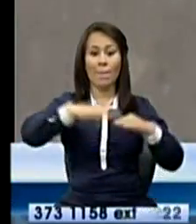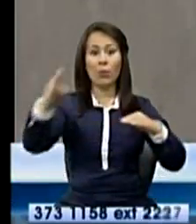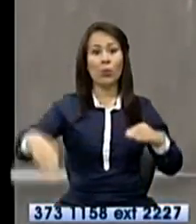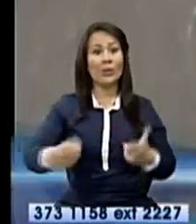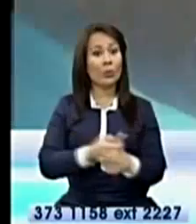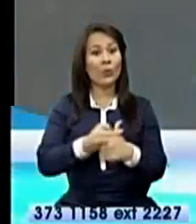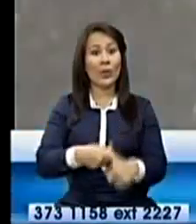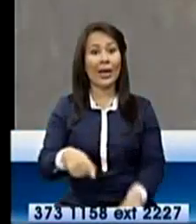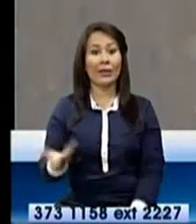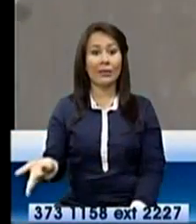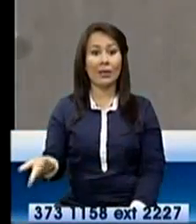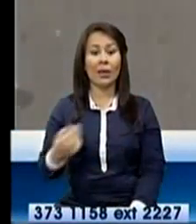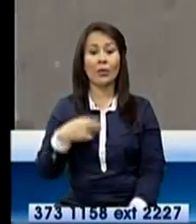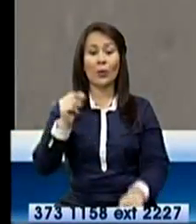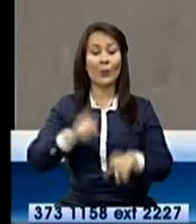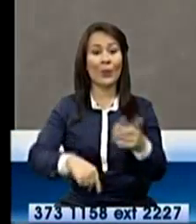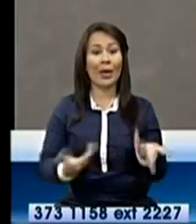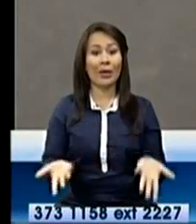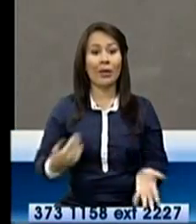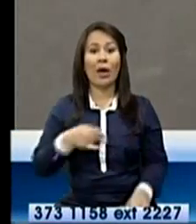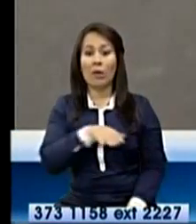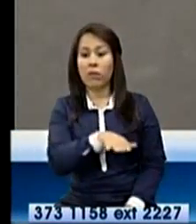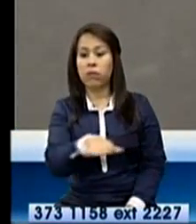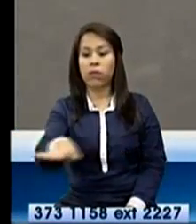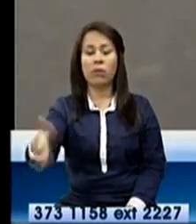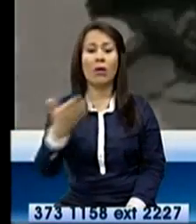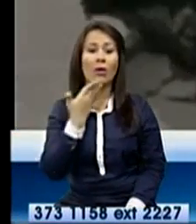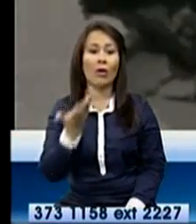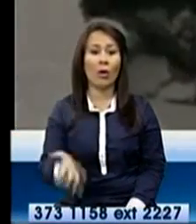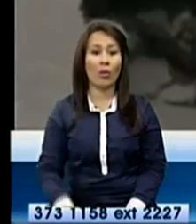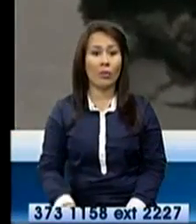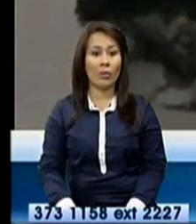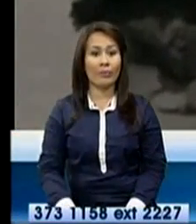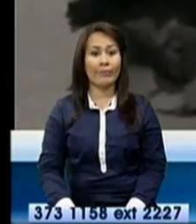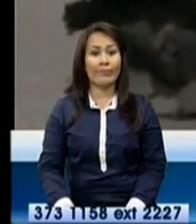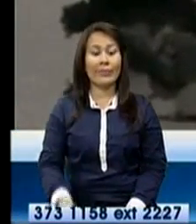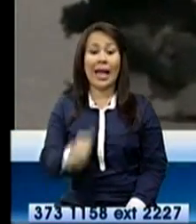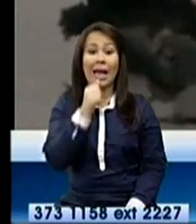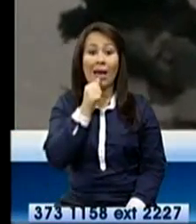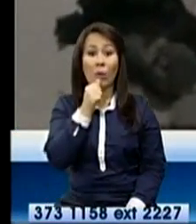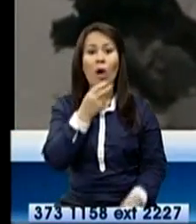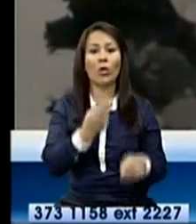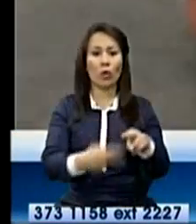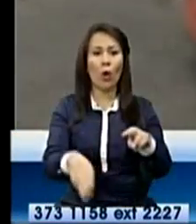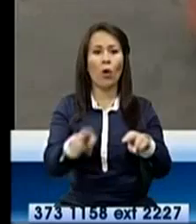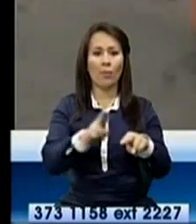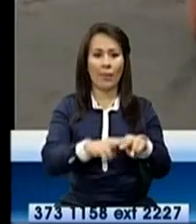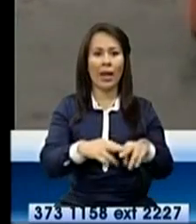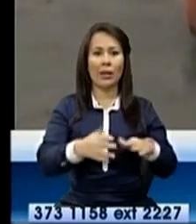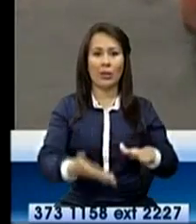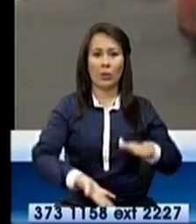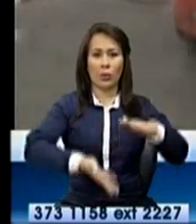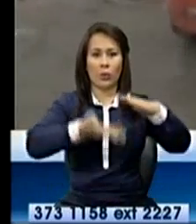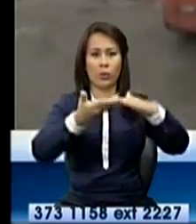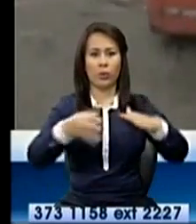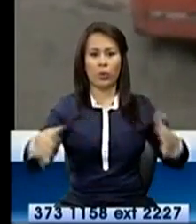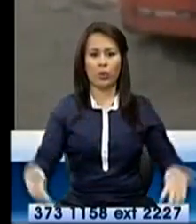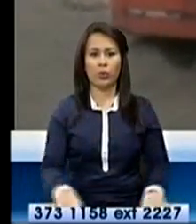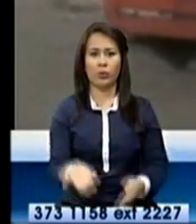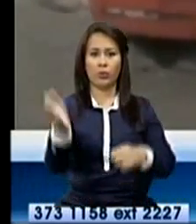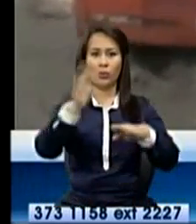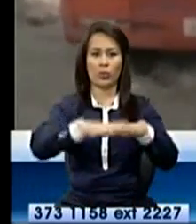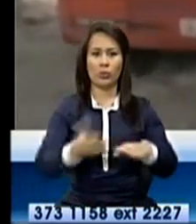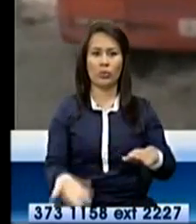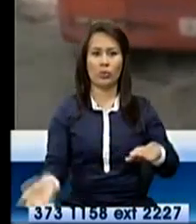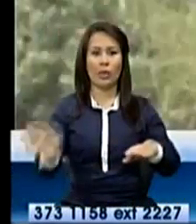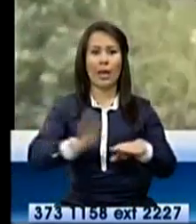Ministerio de Transporte realiza trabajos de remoción de escombros del río para que el agua fluya de manera normal y de esta manera evite que el puente